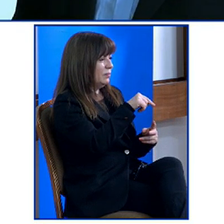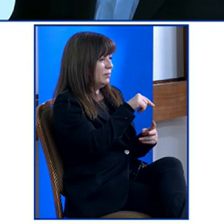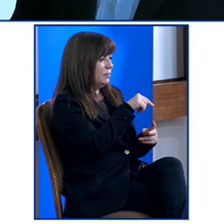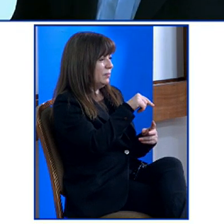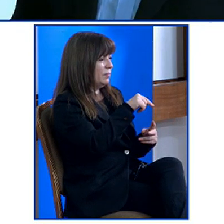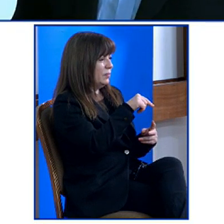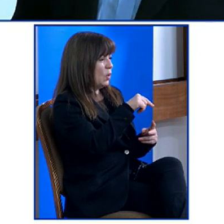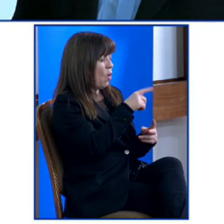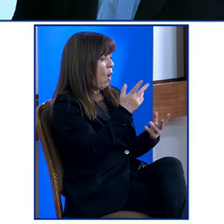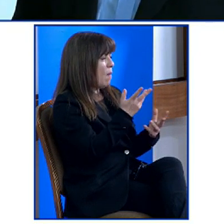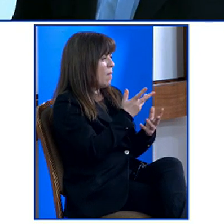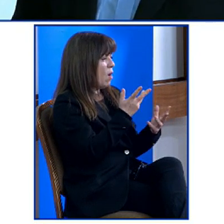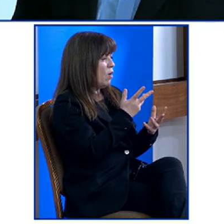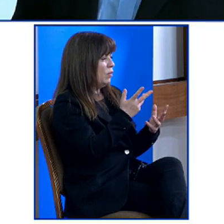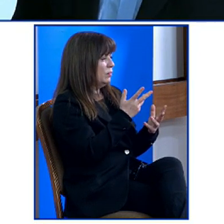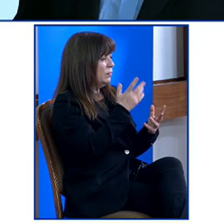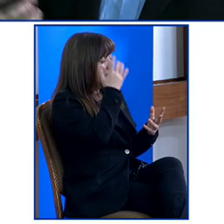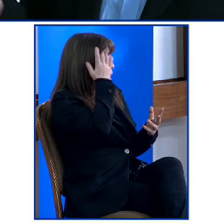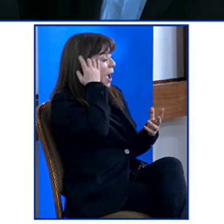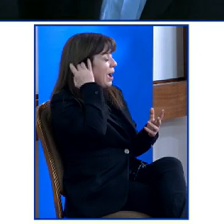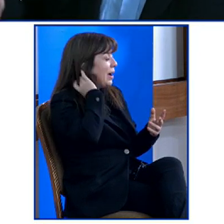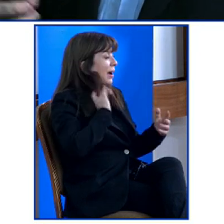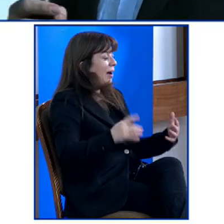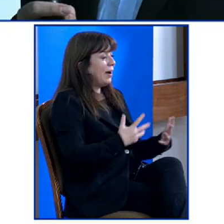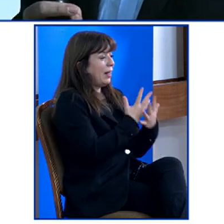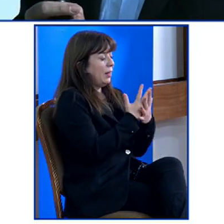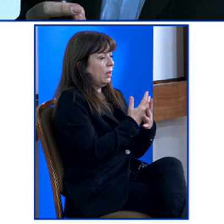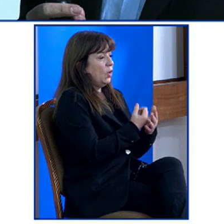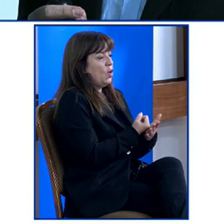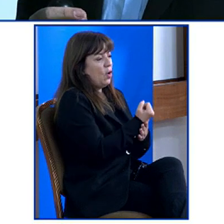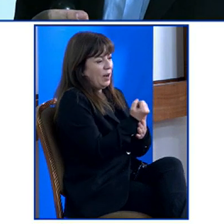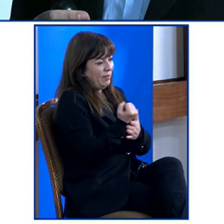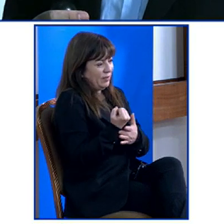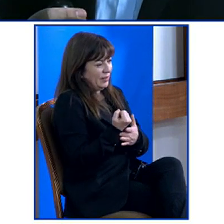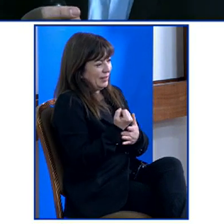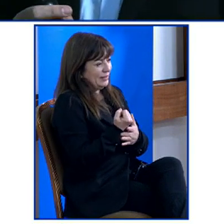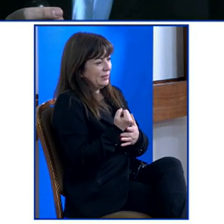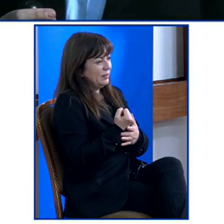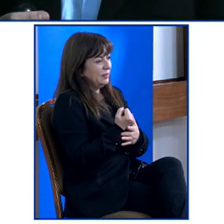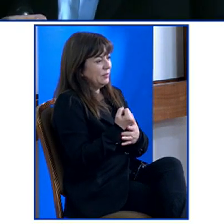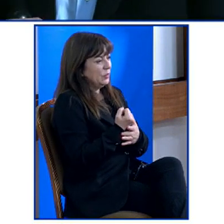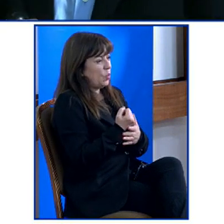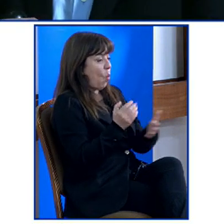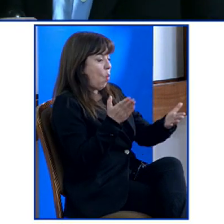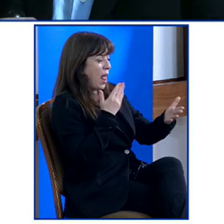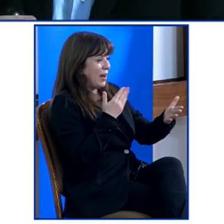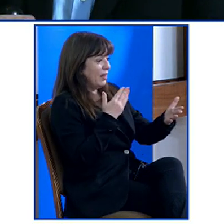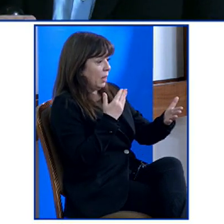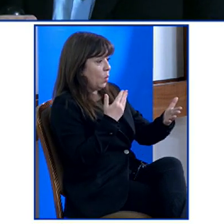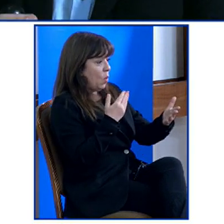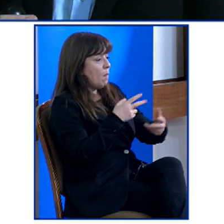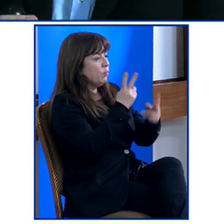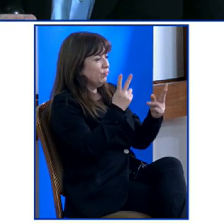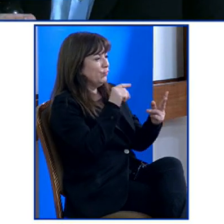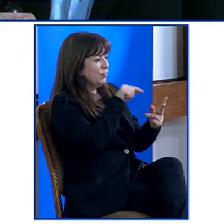relieve a la red colaborativa fue un artículo que publicamos en el Lancet,